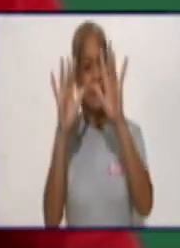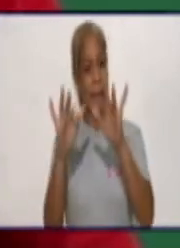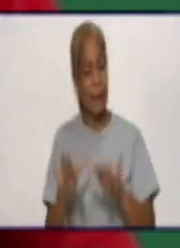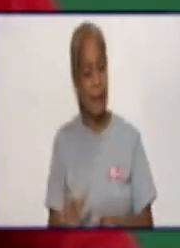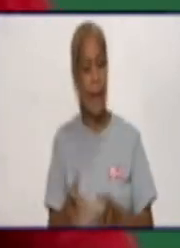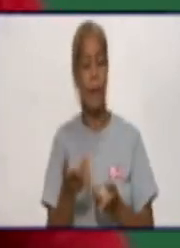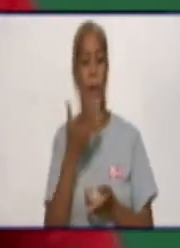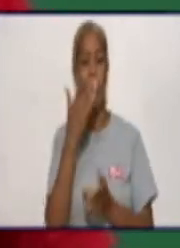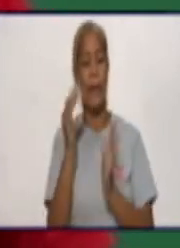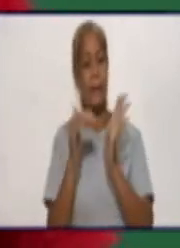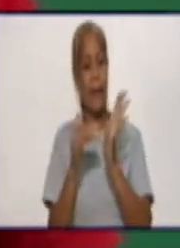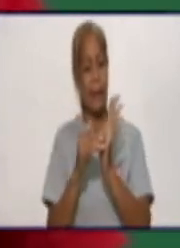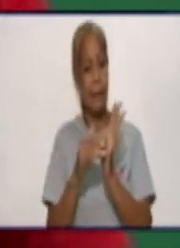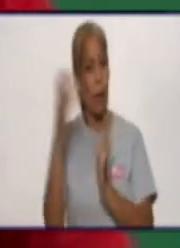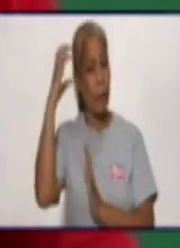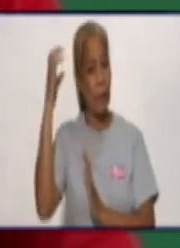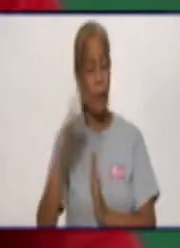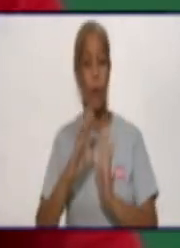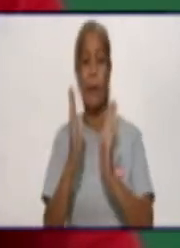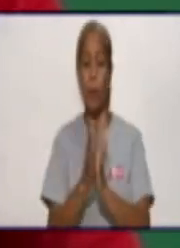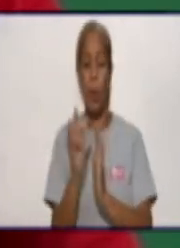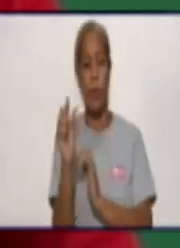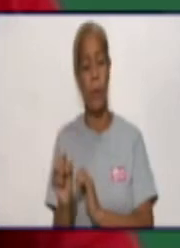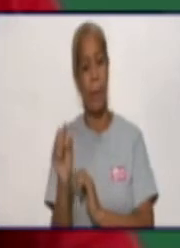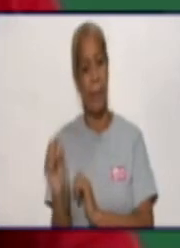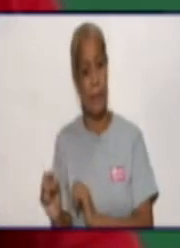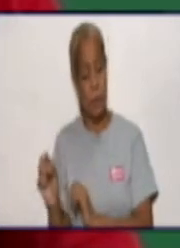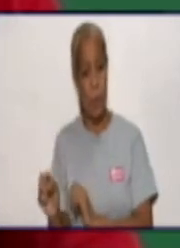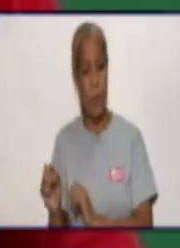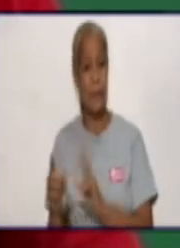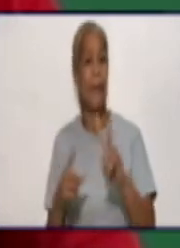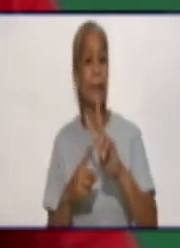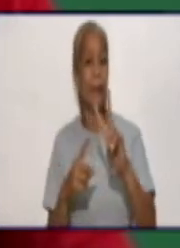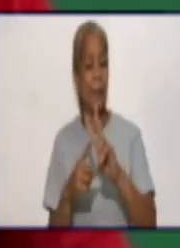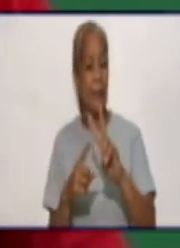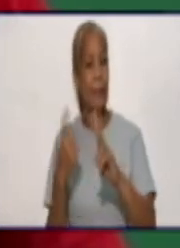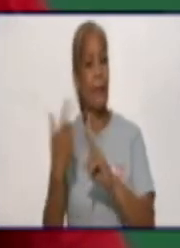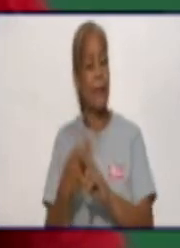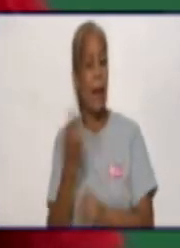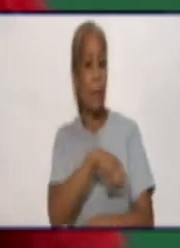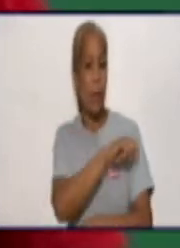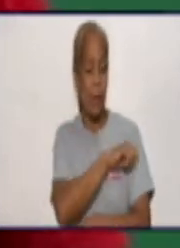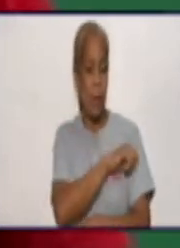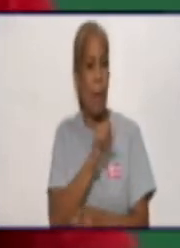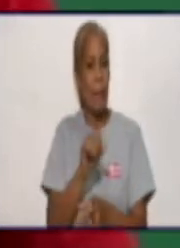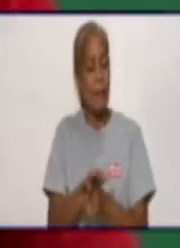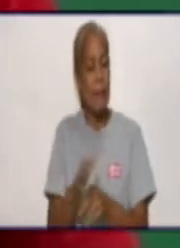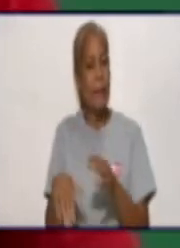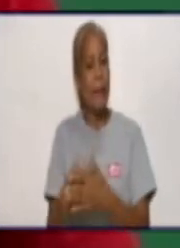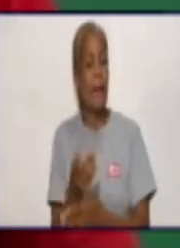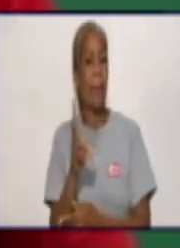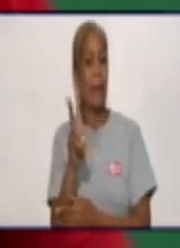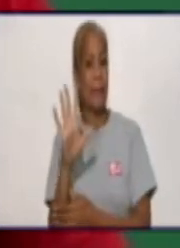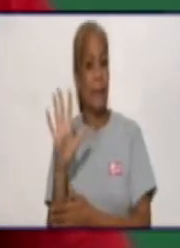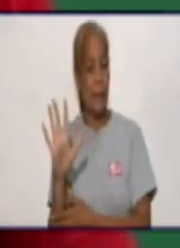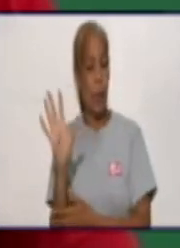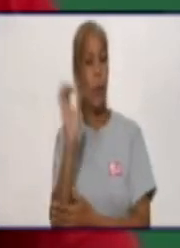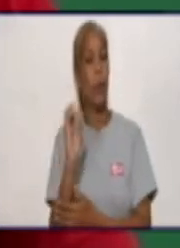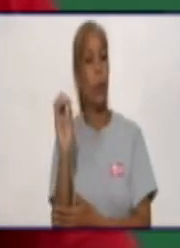buenas tardes y un área a todos nosotros por nuestro pueblo de gramos es decir a partir del día 25 de octubre la provincia